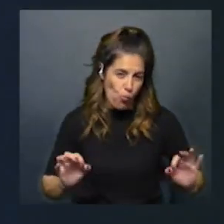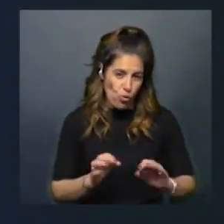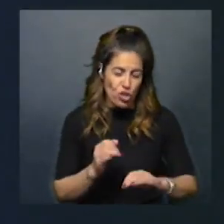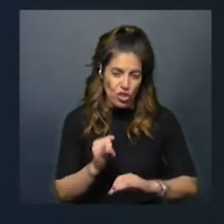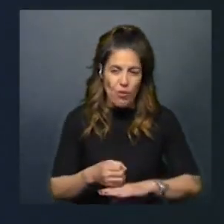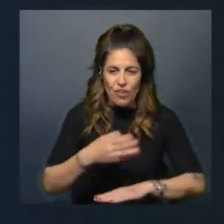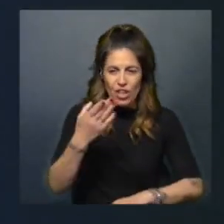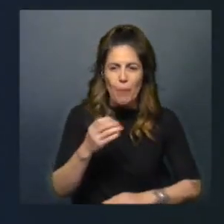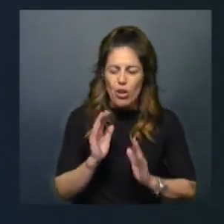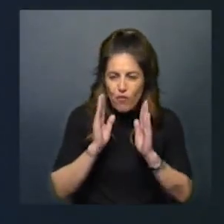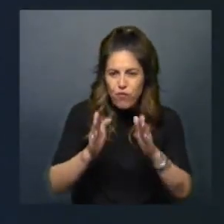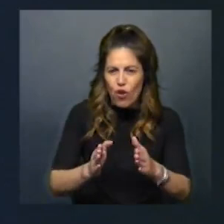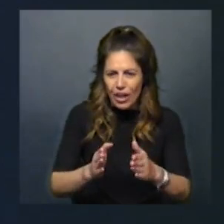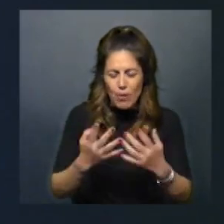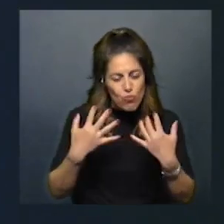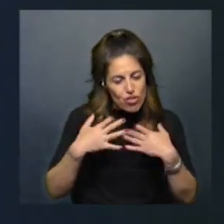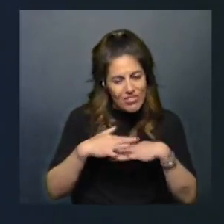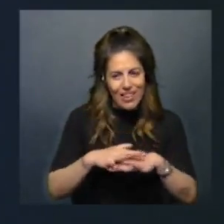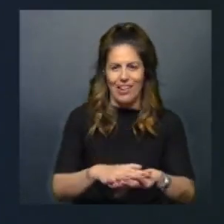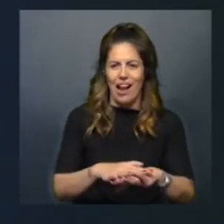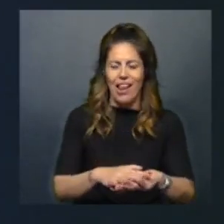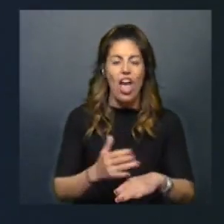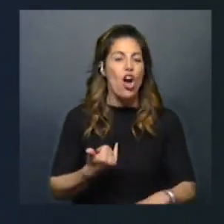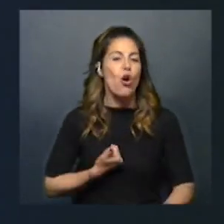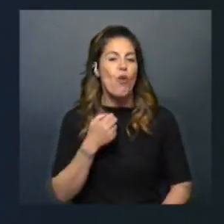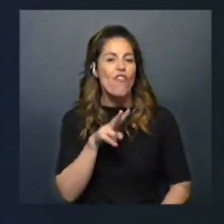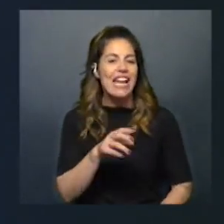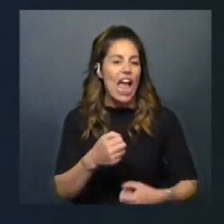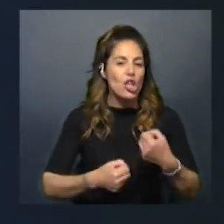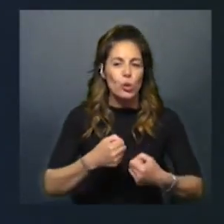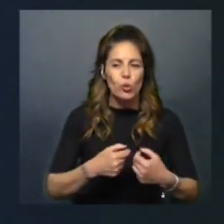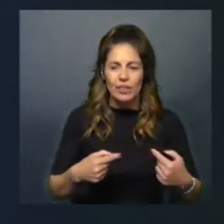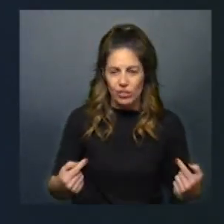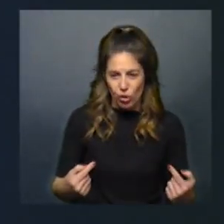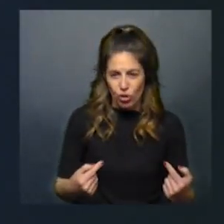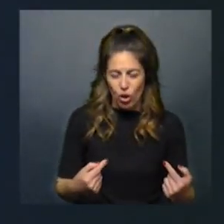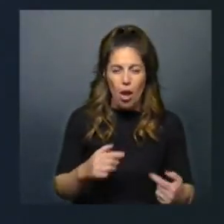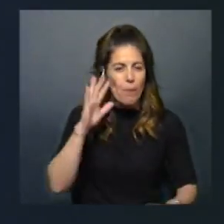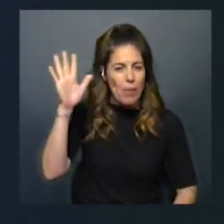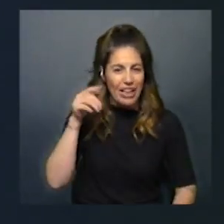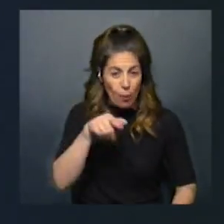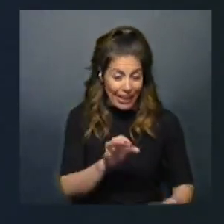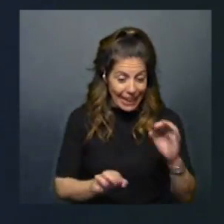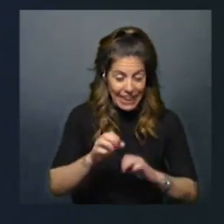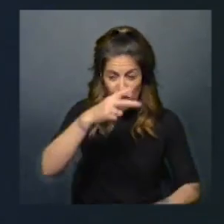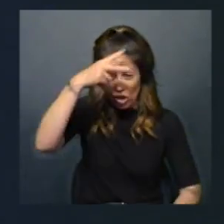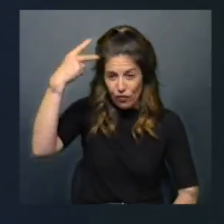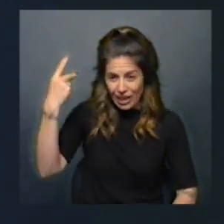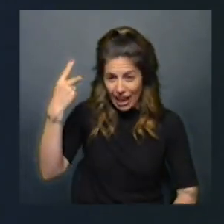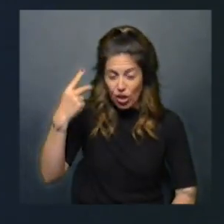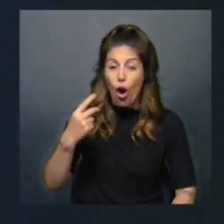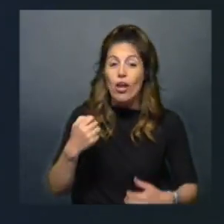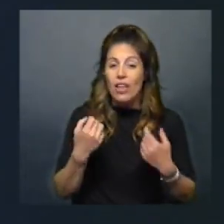pero tenés un enfoque muy integral de cómo ves la industria y todo. Me imagino que para este teatro de verano también te debes haber